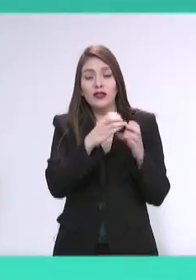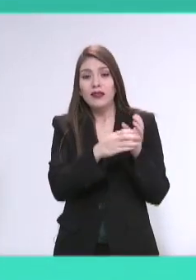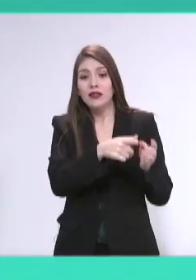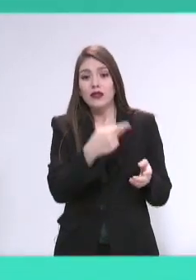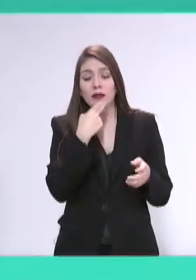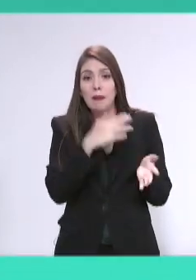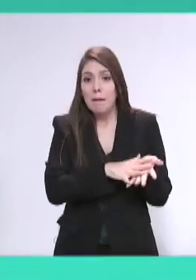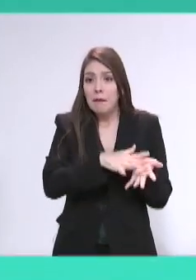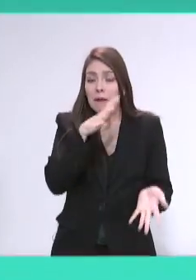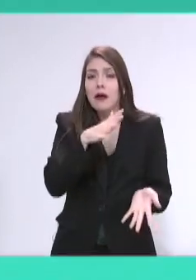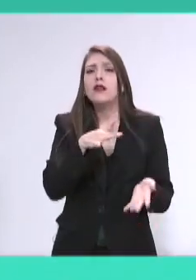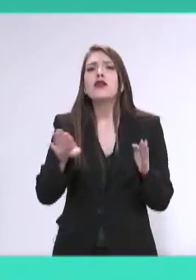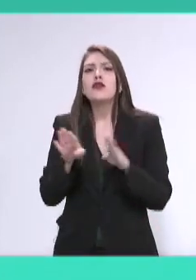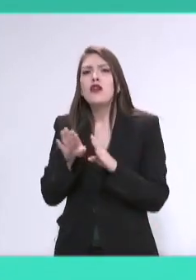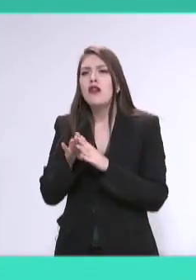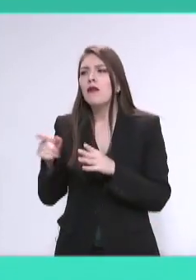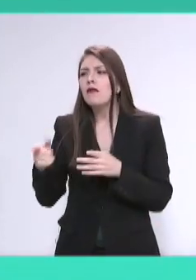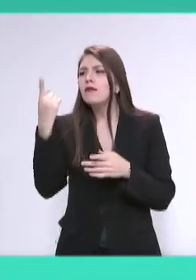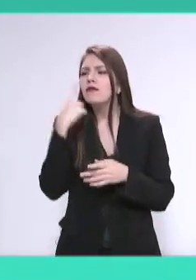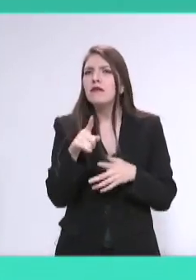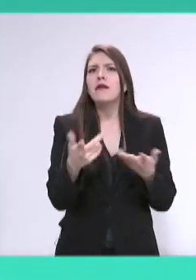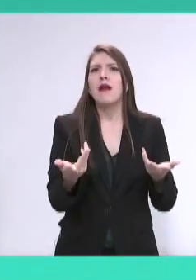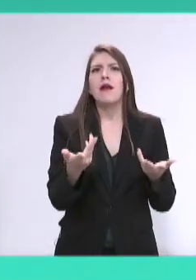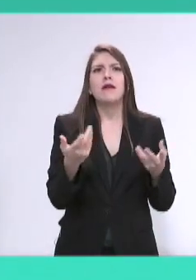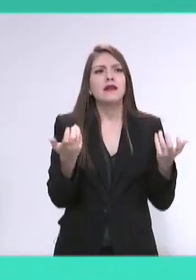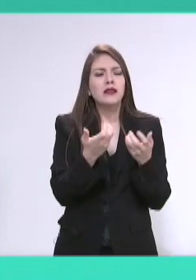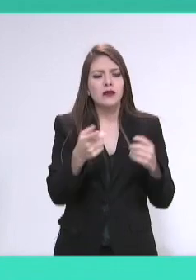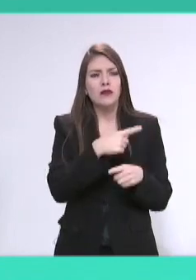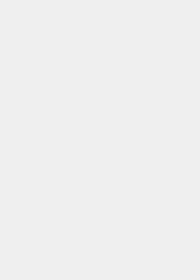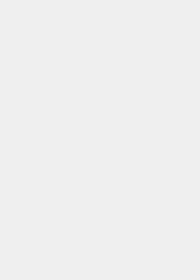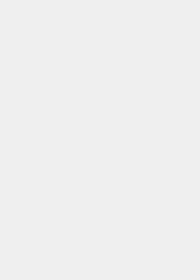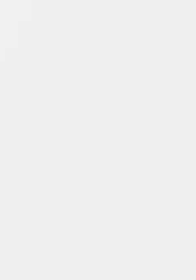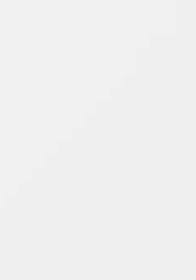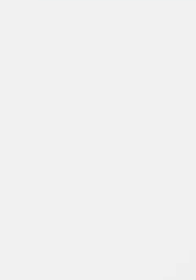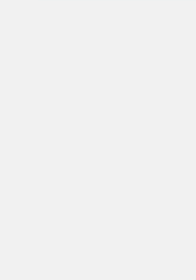el usuario en México para tratar de establecer los canales de comunicación.